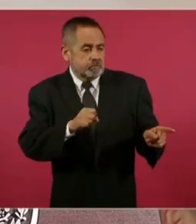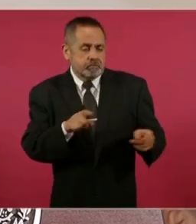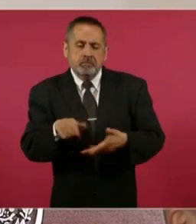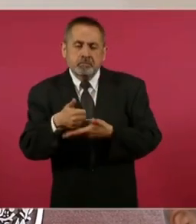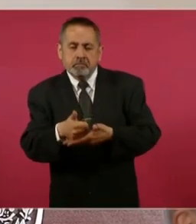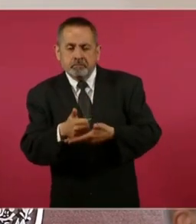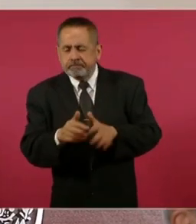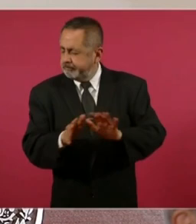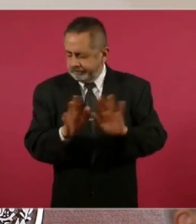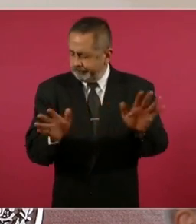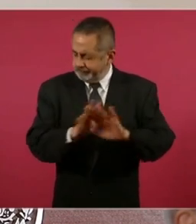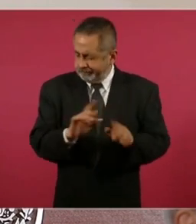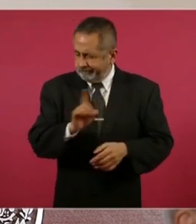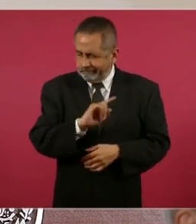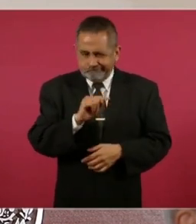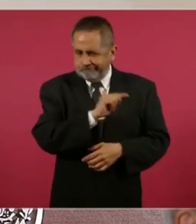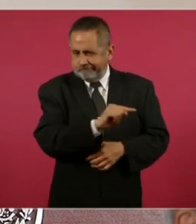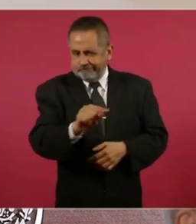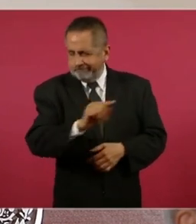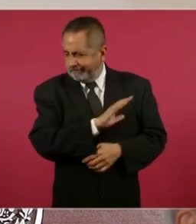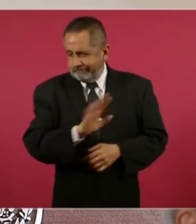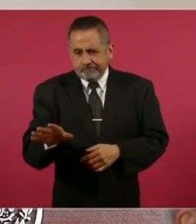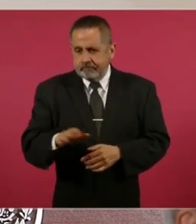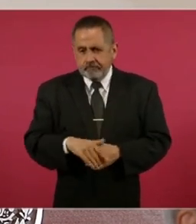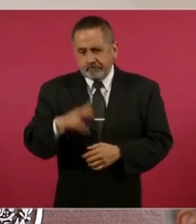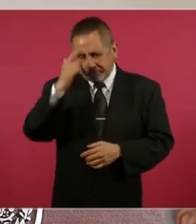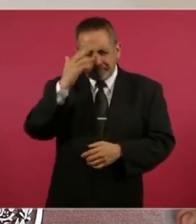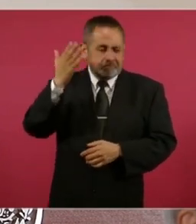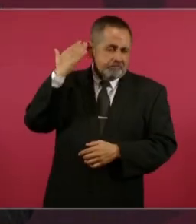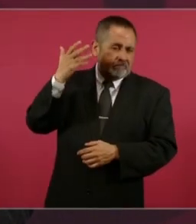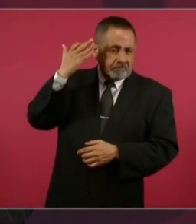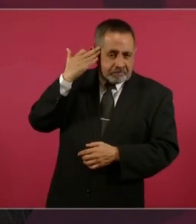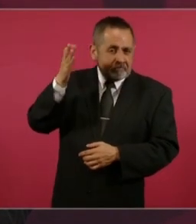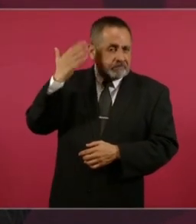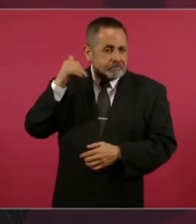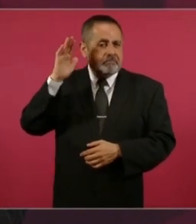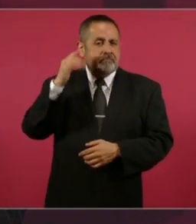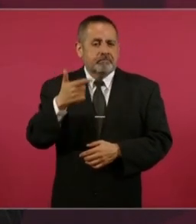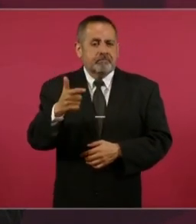no eso es lo que hicieron en la época de García